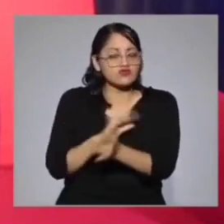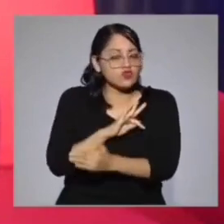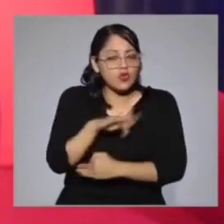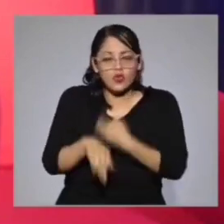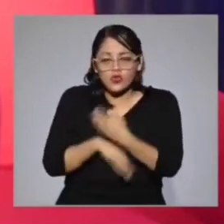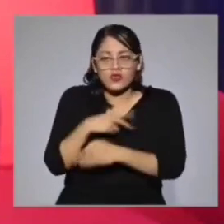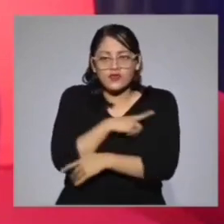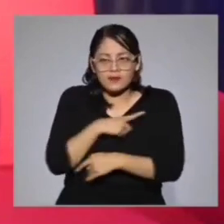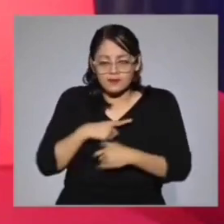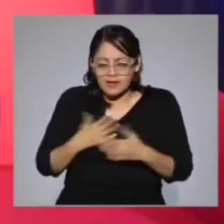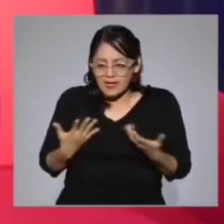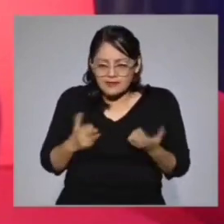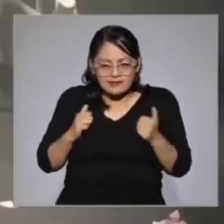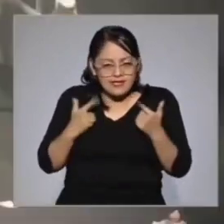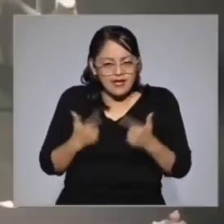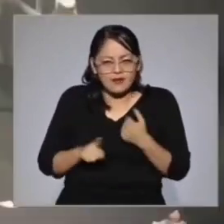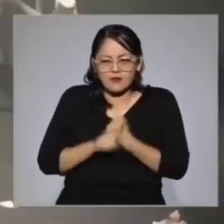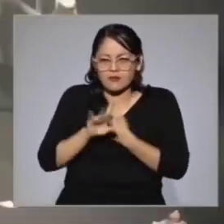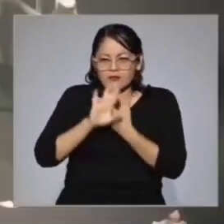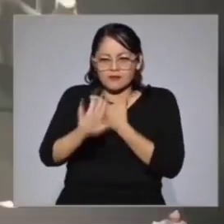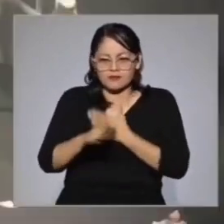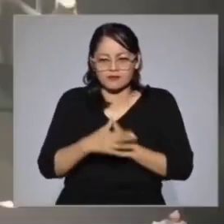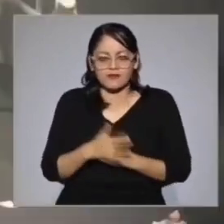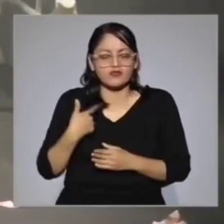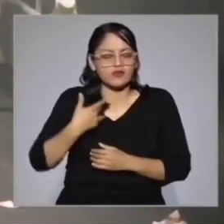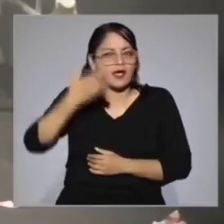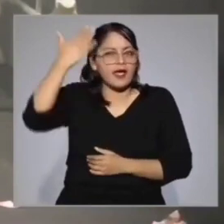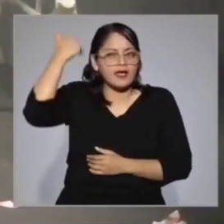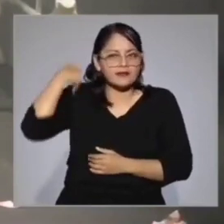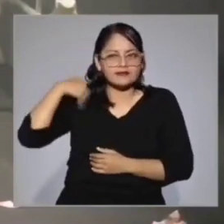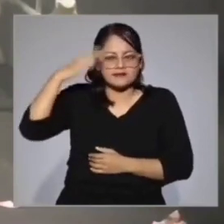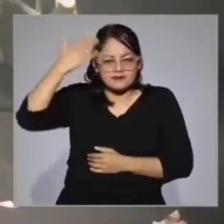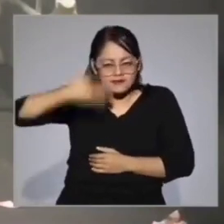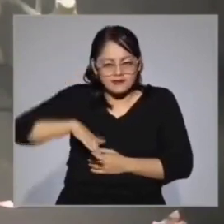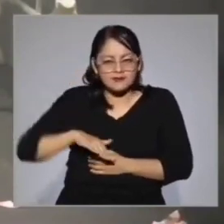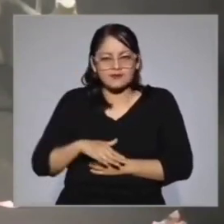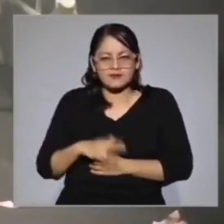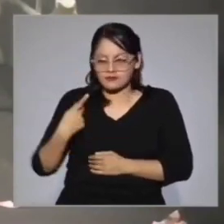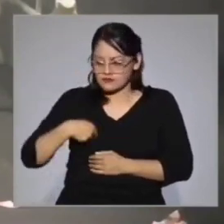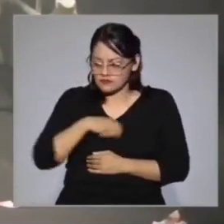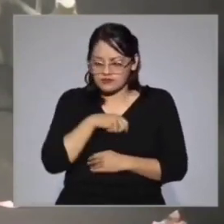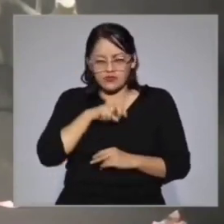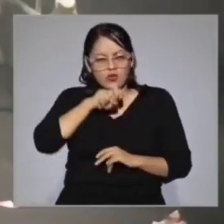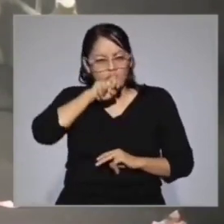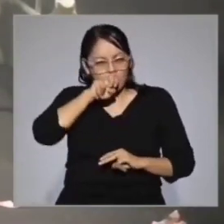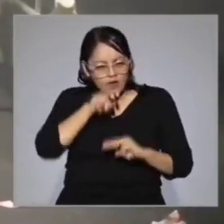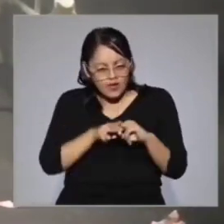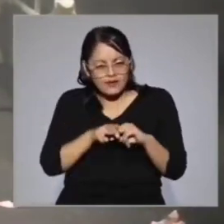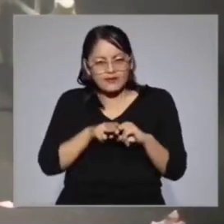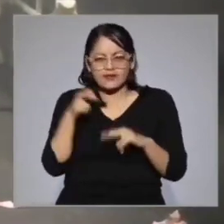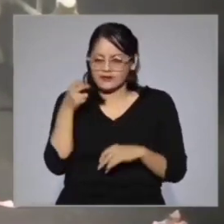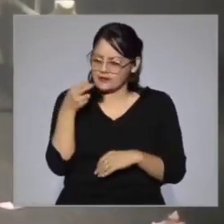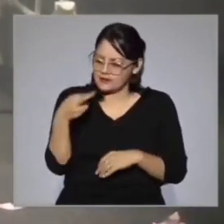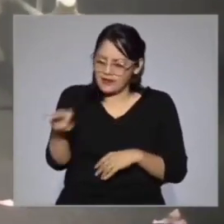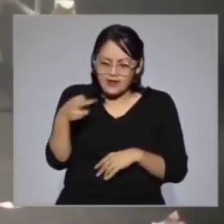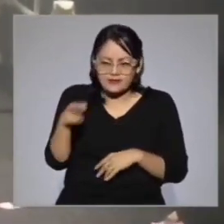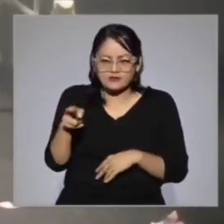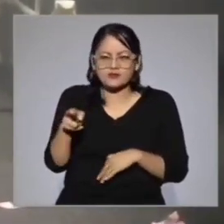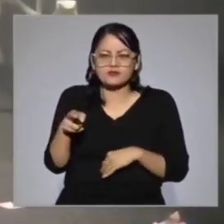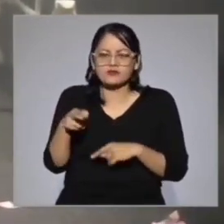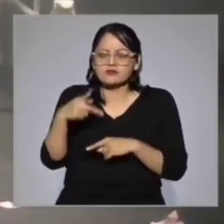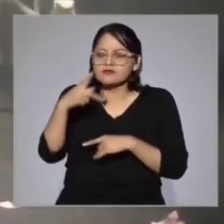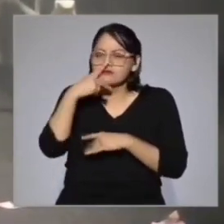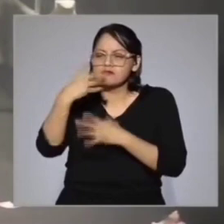todos tenemos que hacer algo contra este problema. Lo supe desde la primera vez que nos sentamos en un restaurante con tus